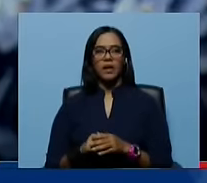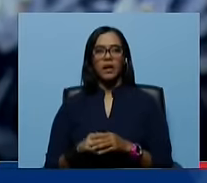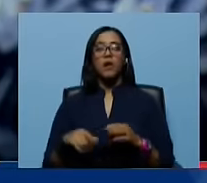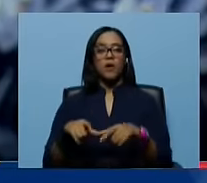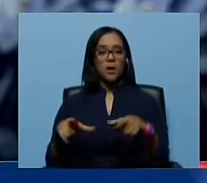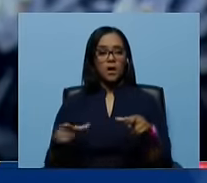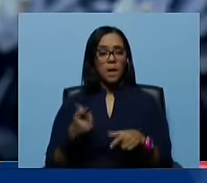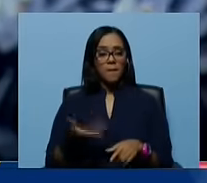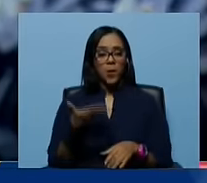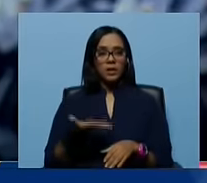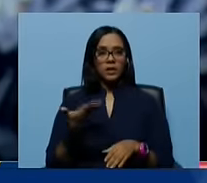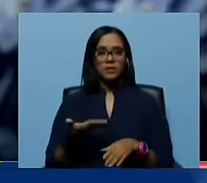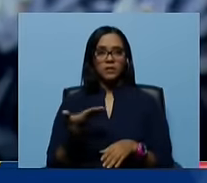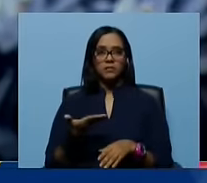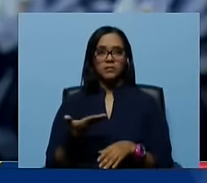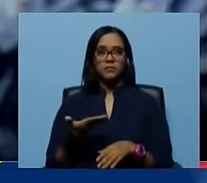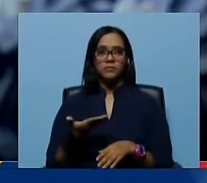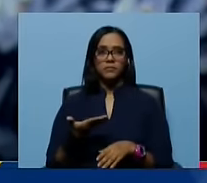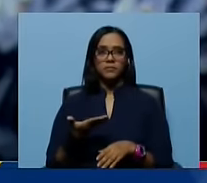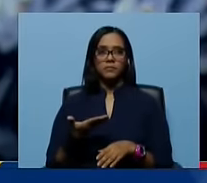importante,